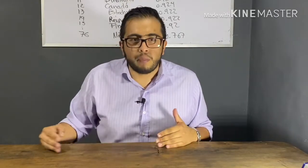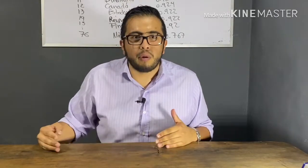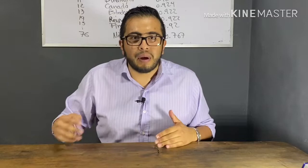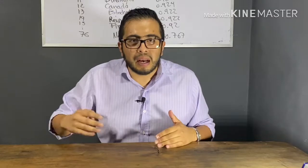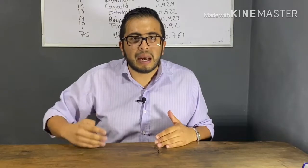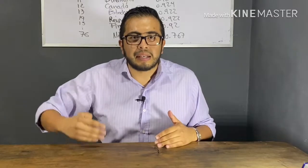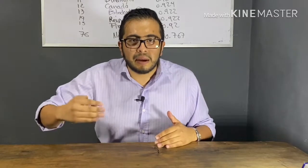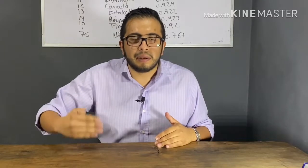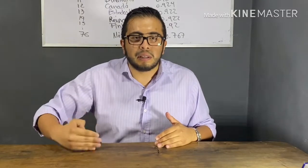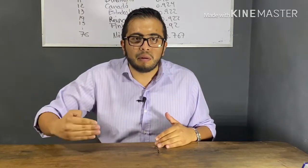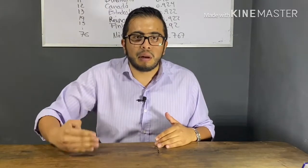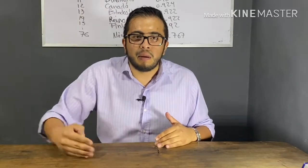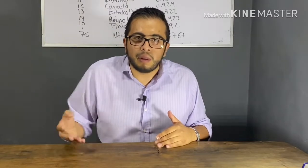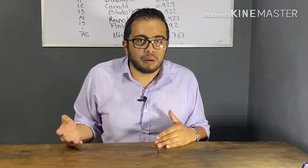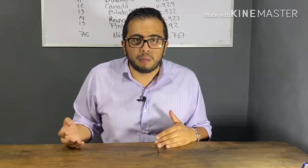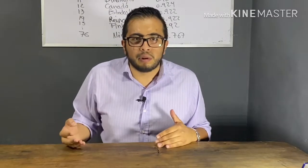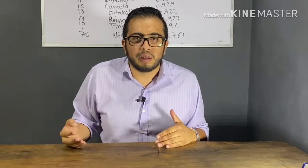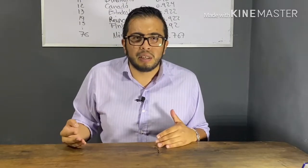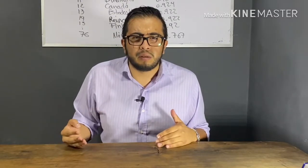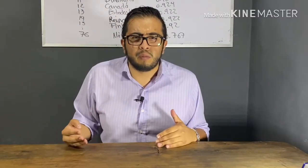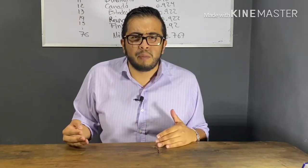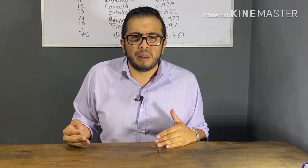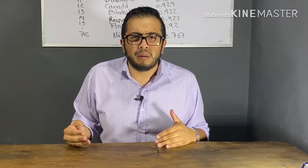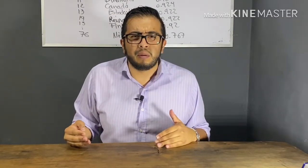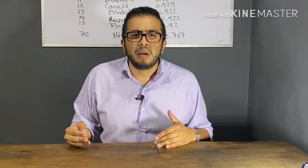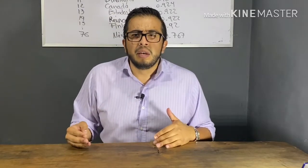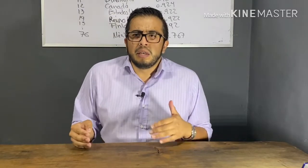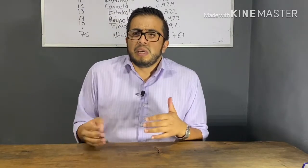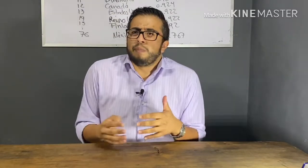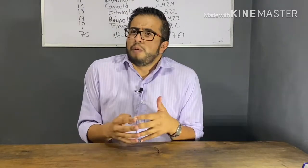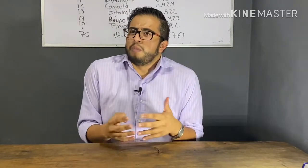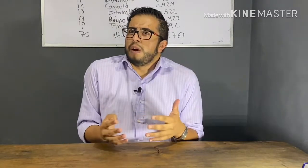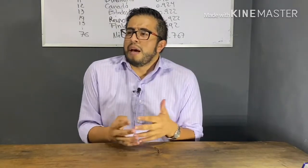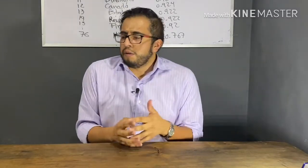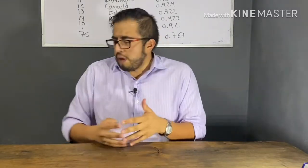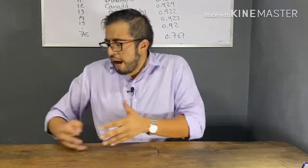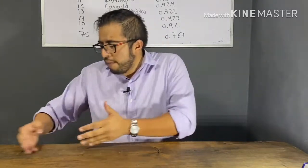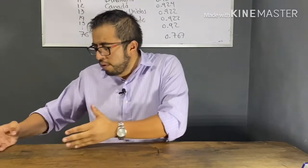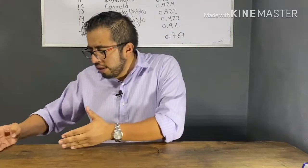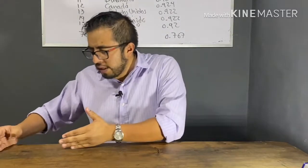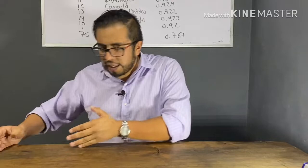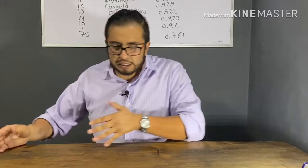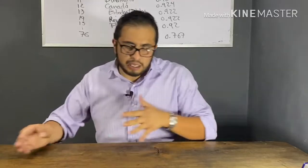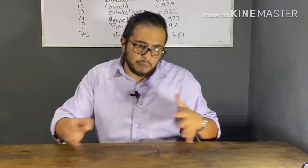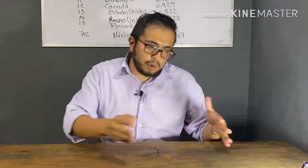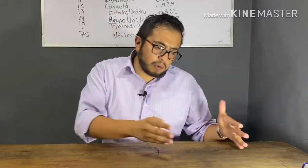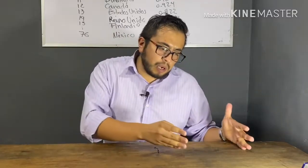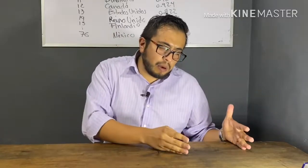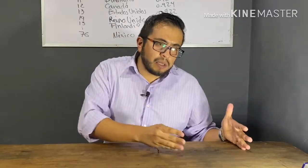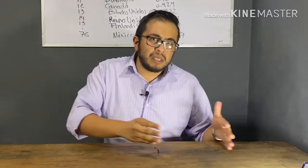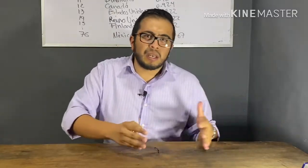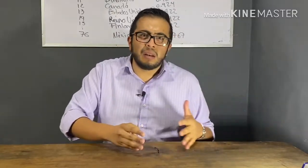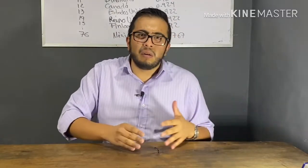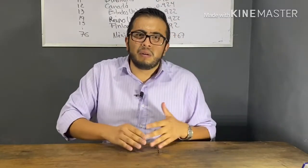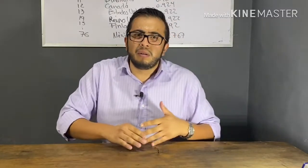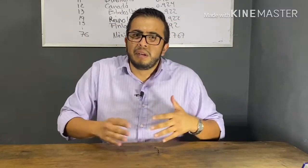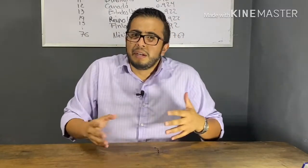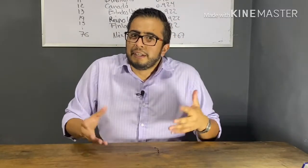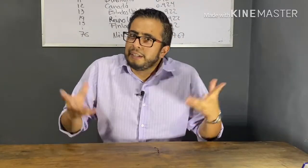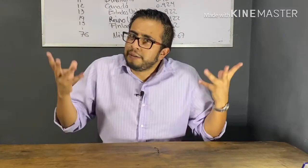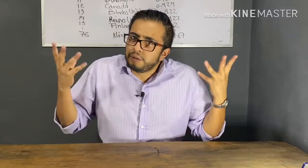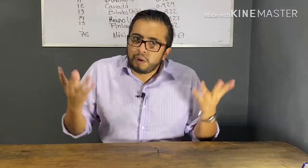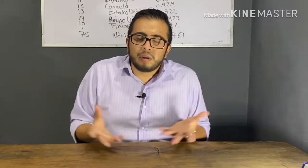para poder proveer casa, vestido y alimento, como te decía hace un momento. Y por un lado AMLO dice que sí, por otro lado dice que